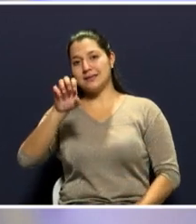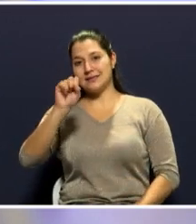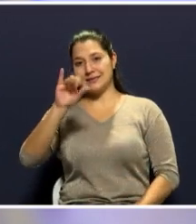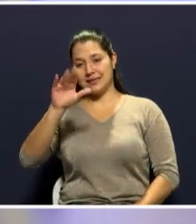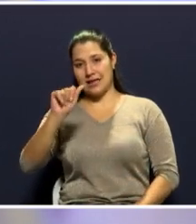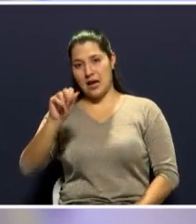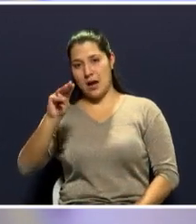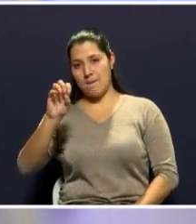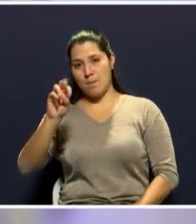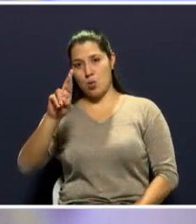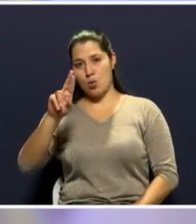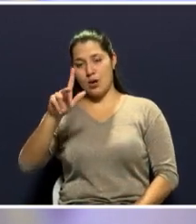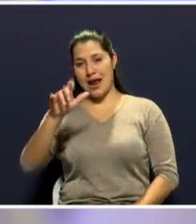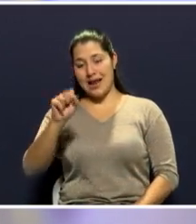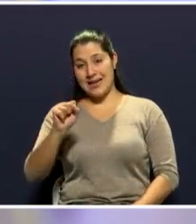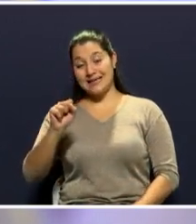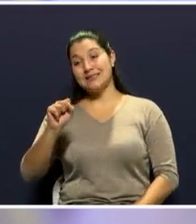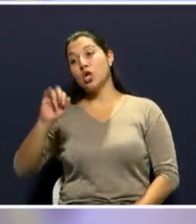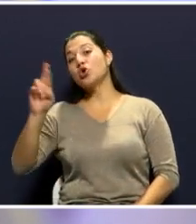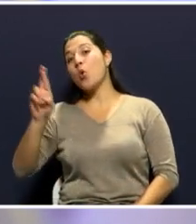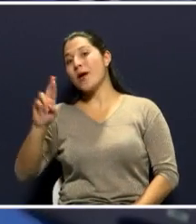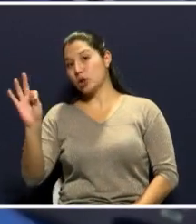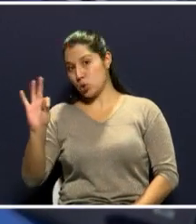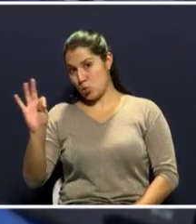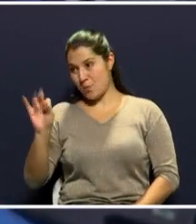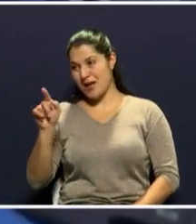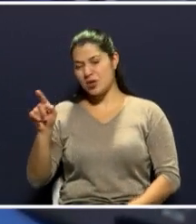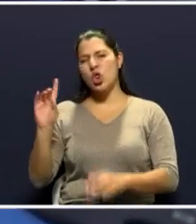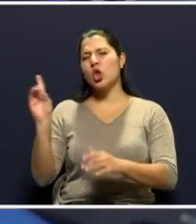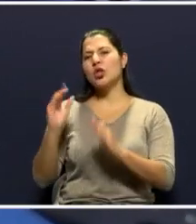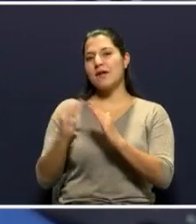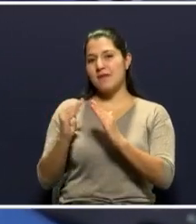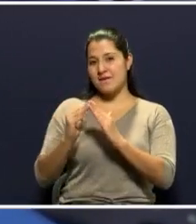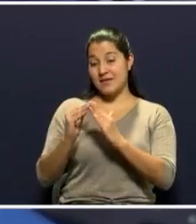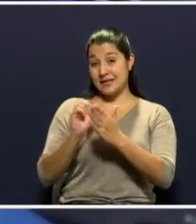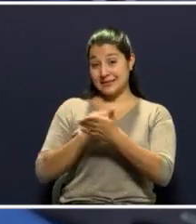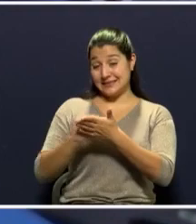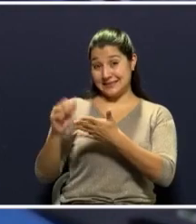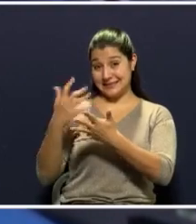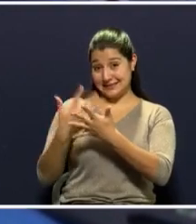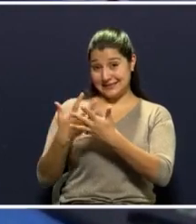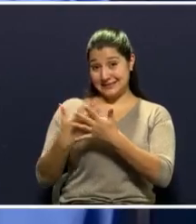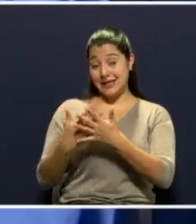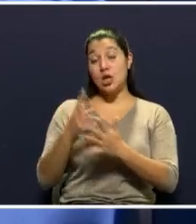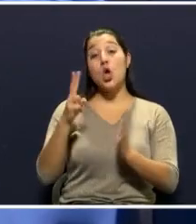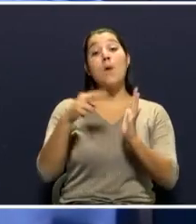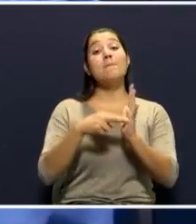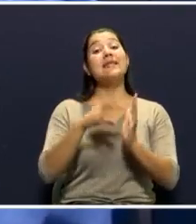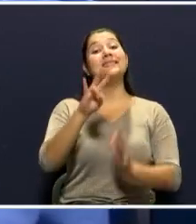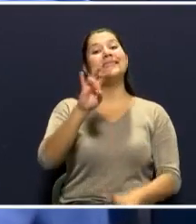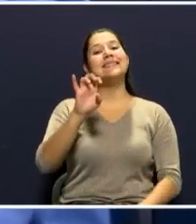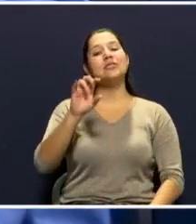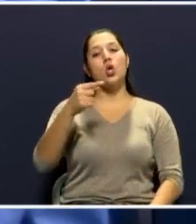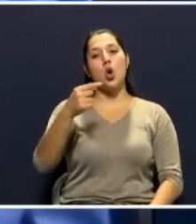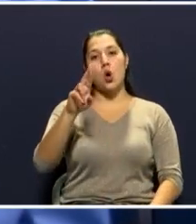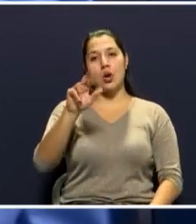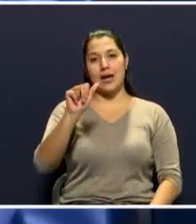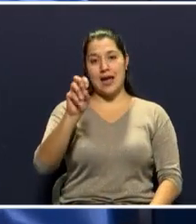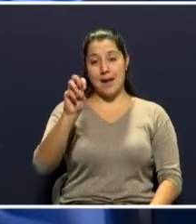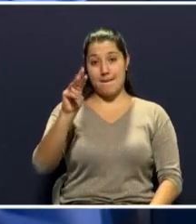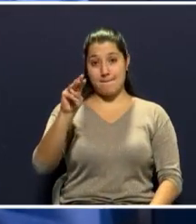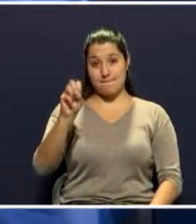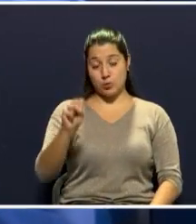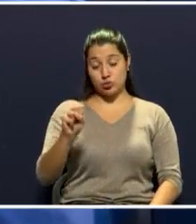Turman, vecinos de San Sebastián, registró un peso de 2.700 gramos y midió 47